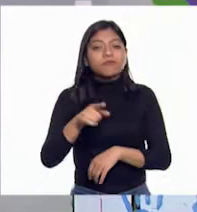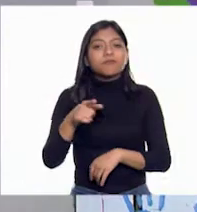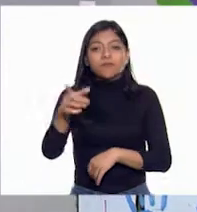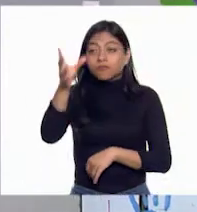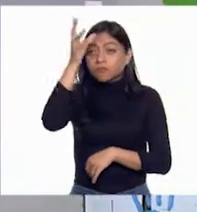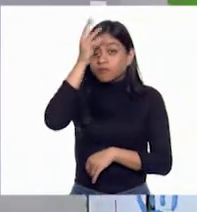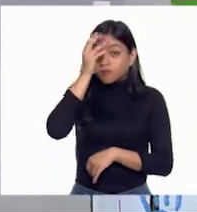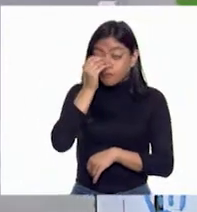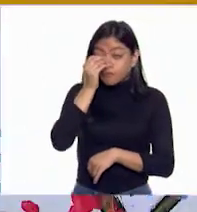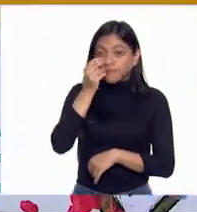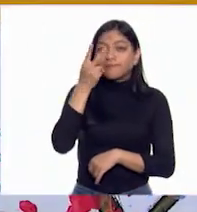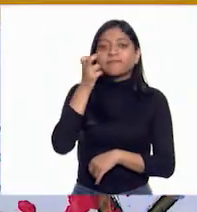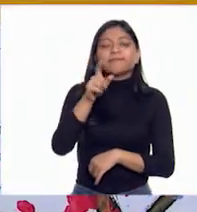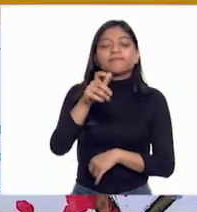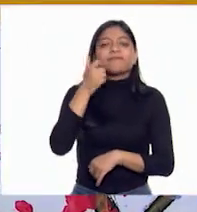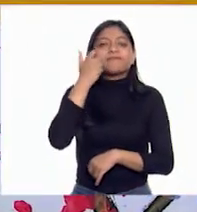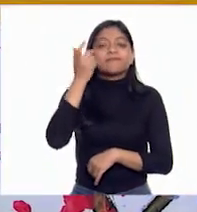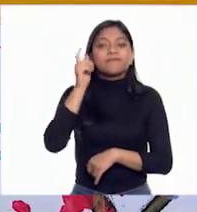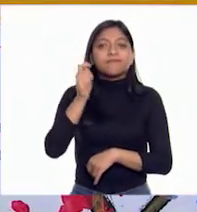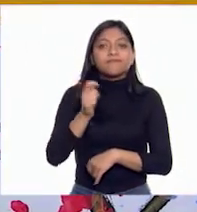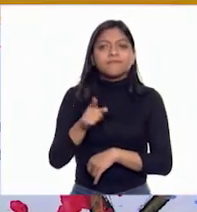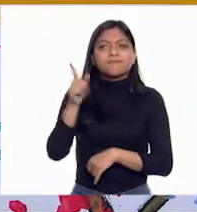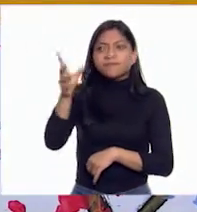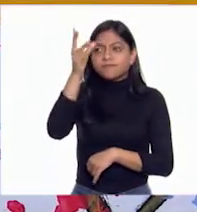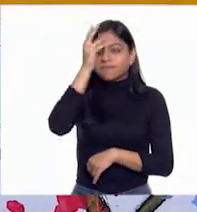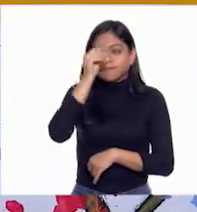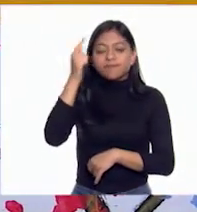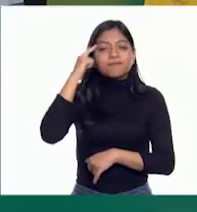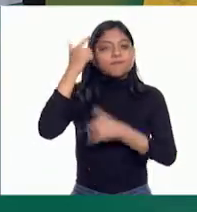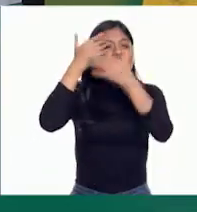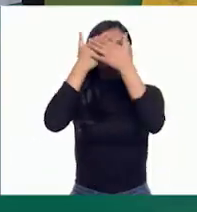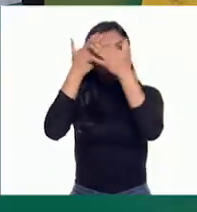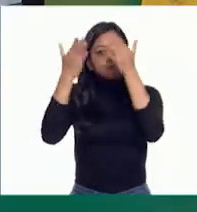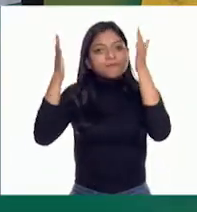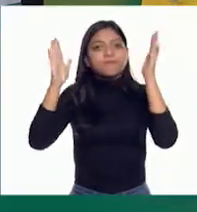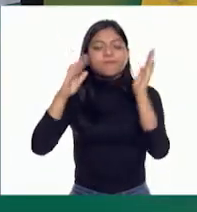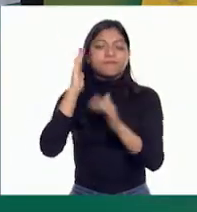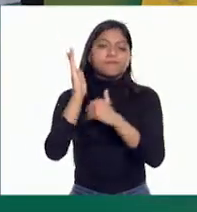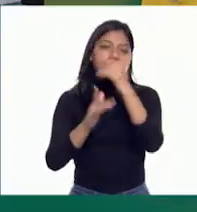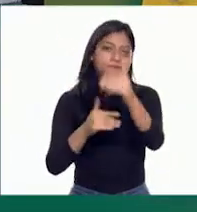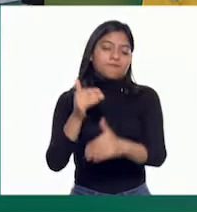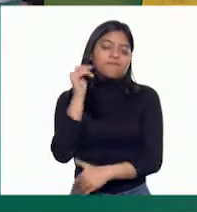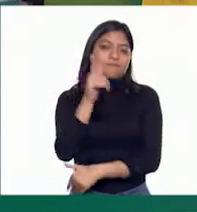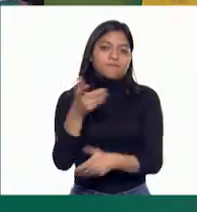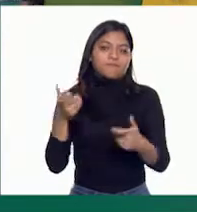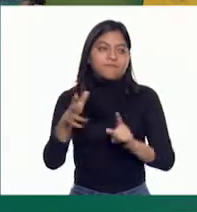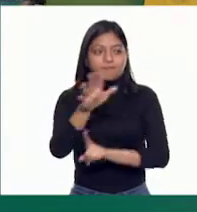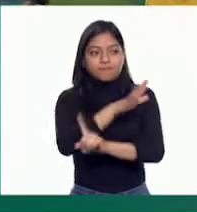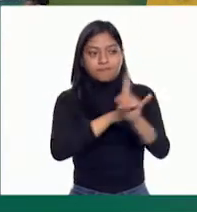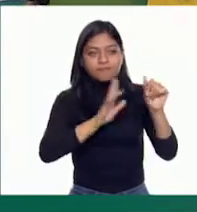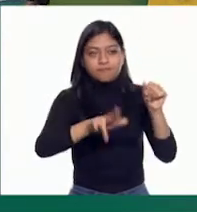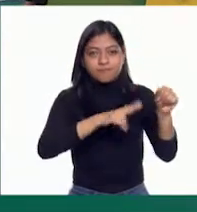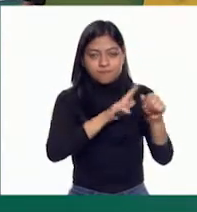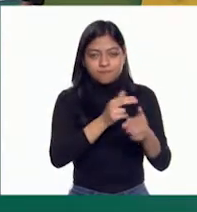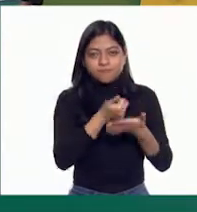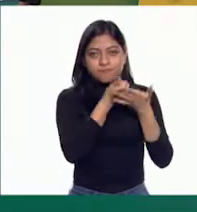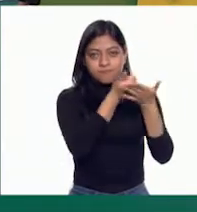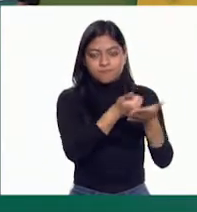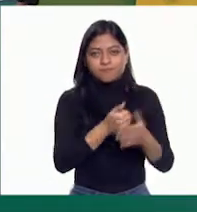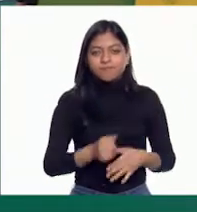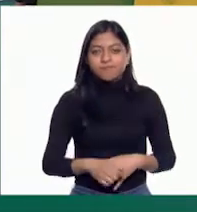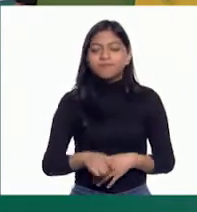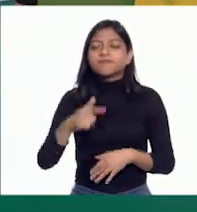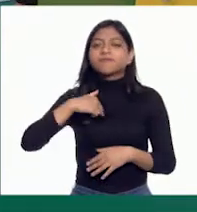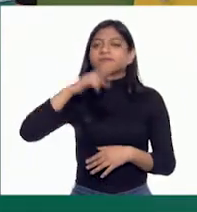las posibilidades de aprender cada día un poquito más y actuar en consecuencia. Sí. Recordé otra